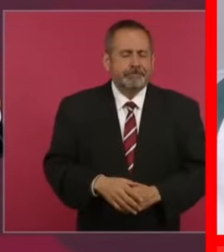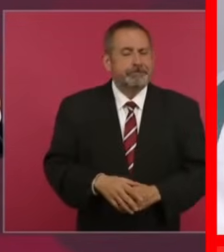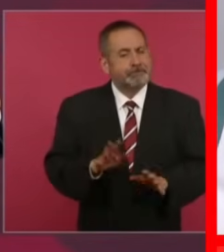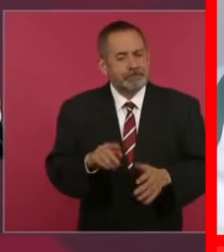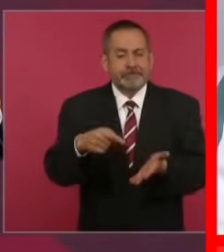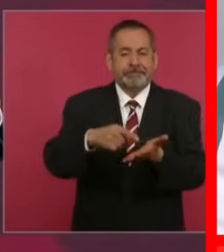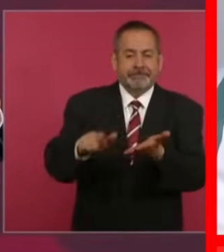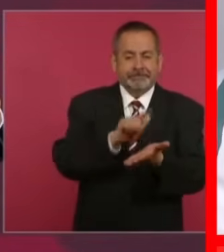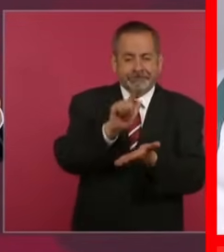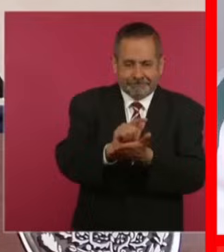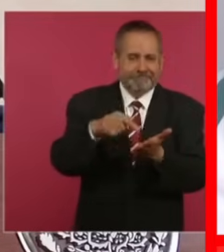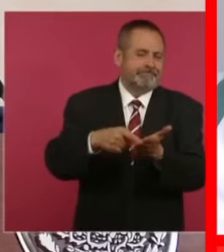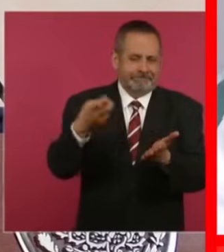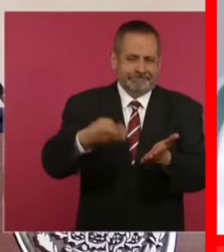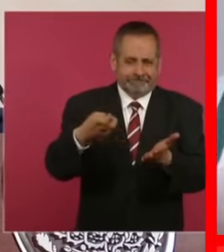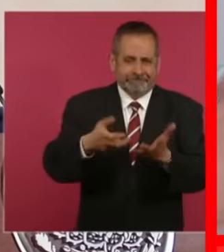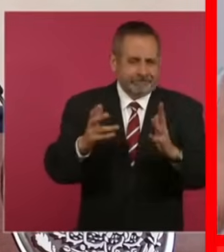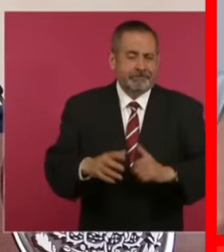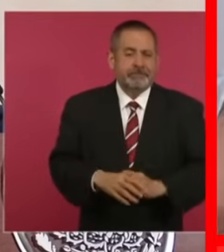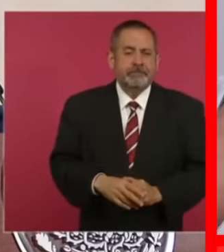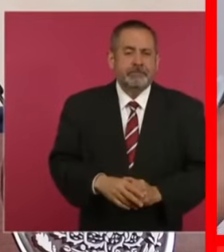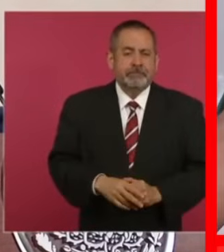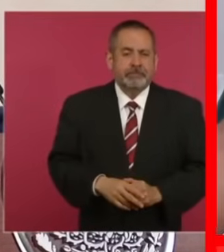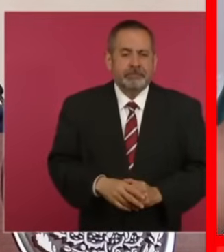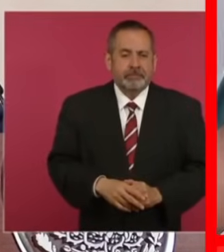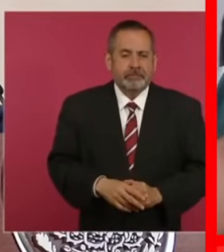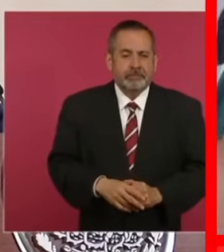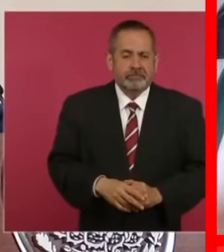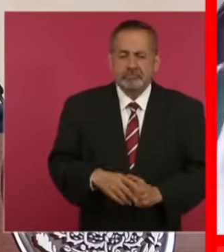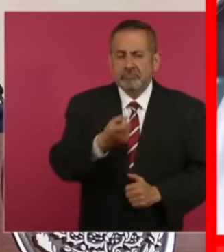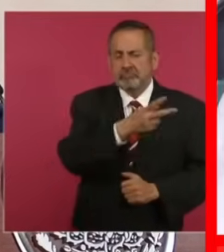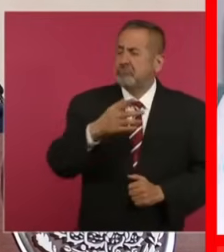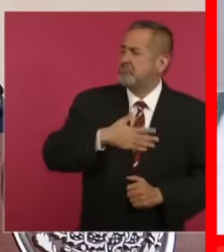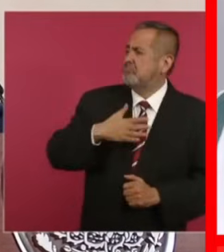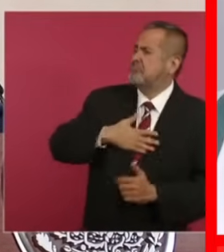no decir este lo